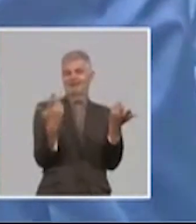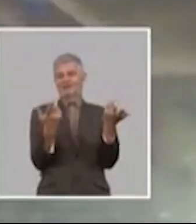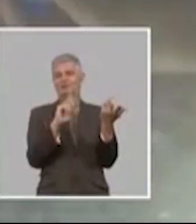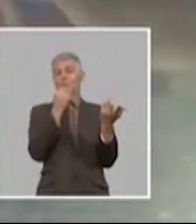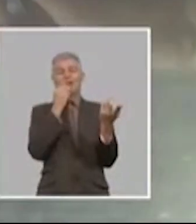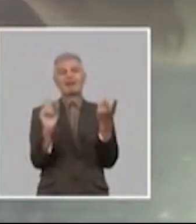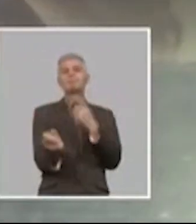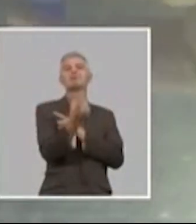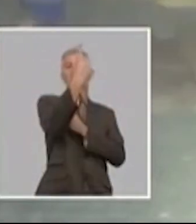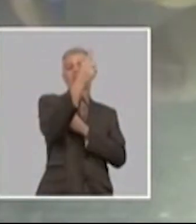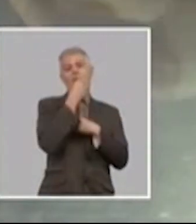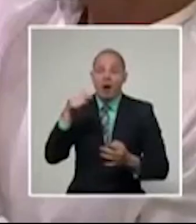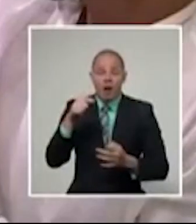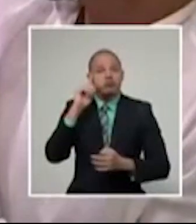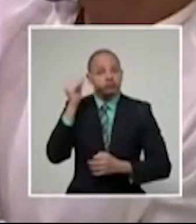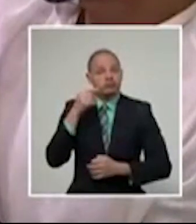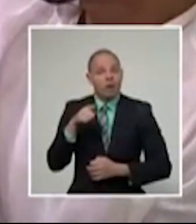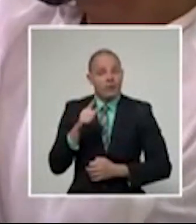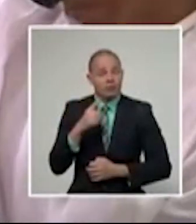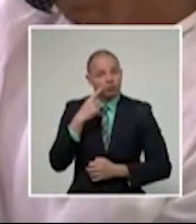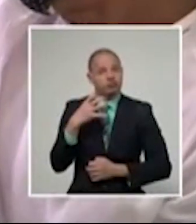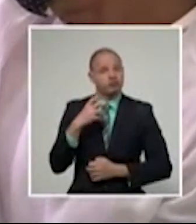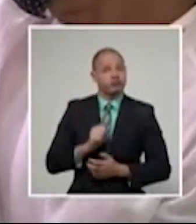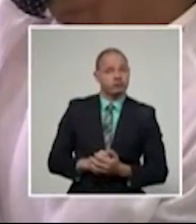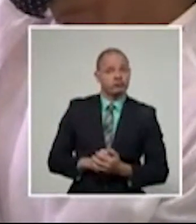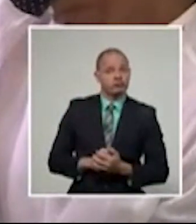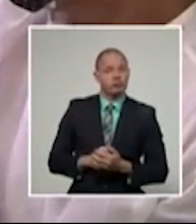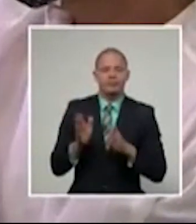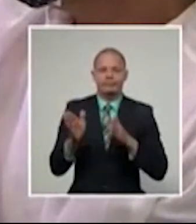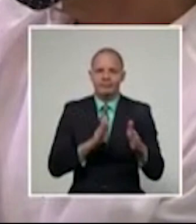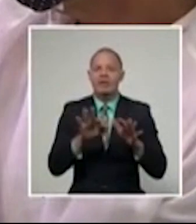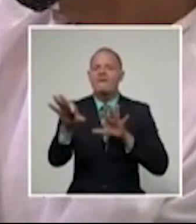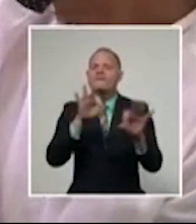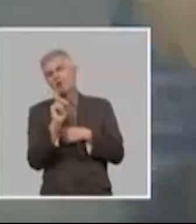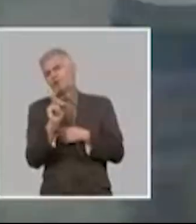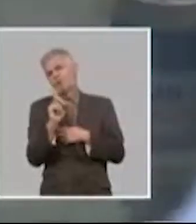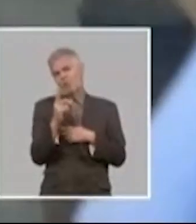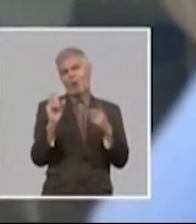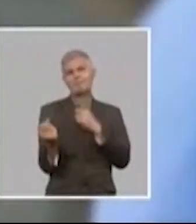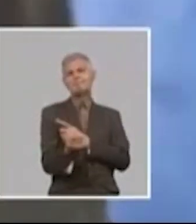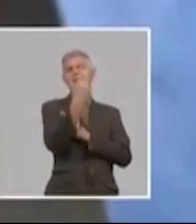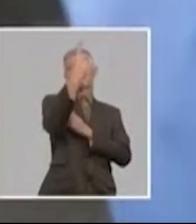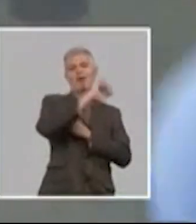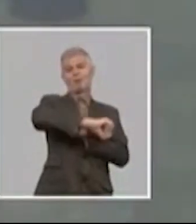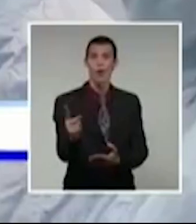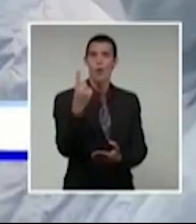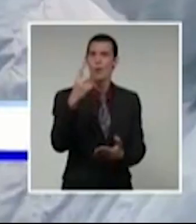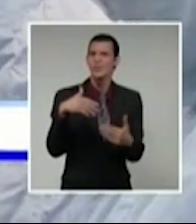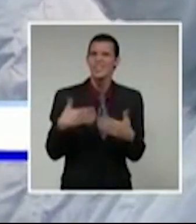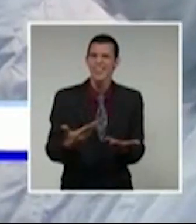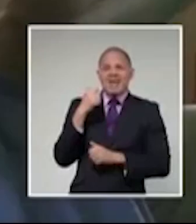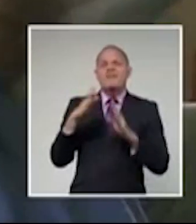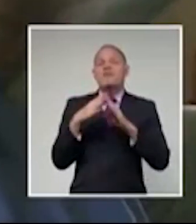el primero porque el primer... Con la firma previa del consentimiento informado. Al inicio porque te desgastas.